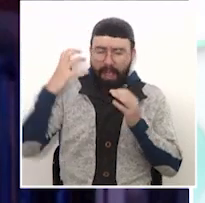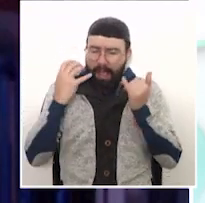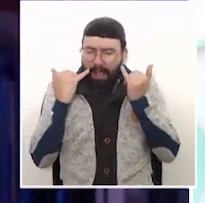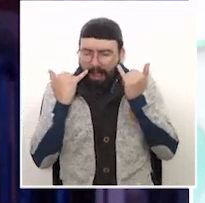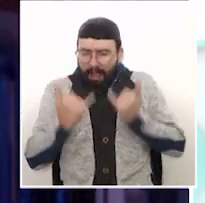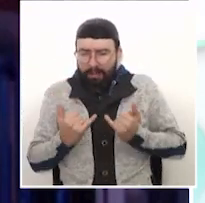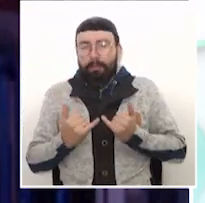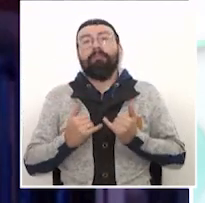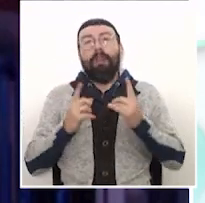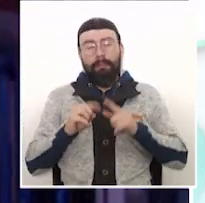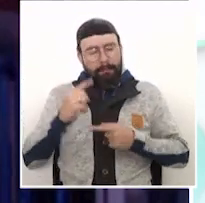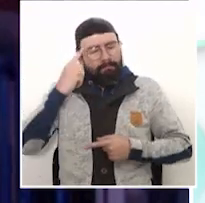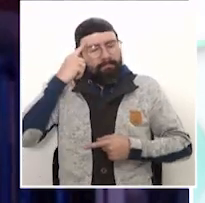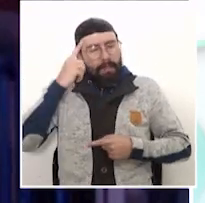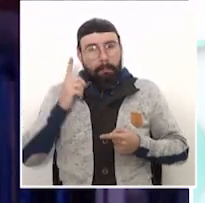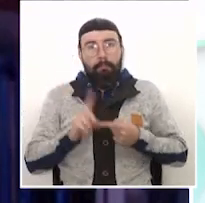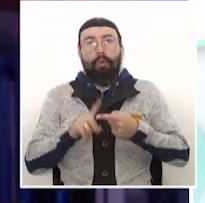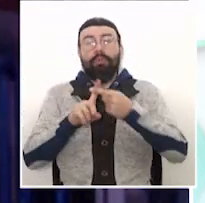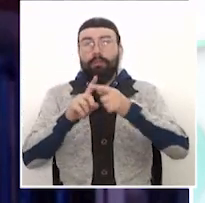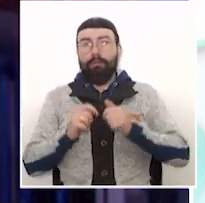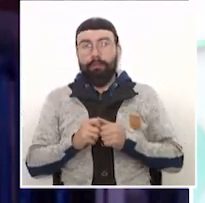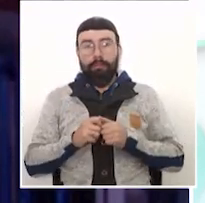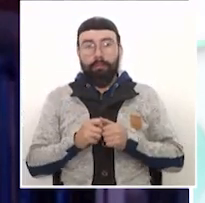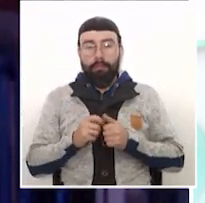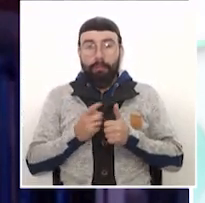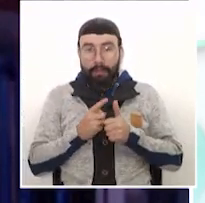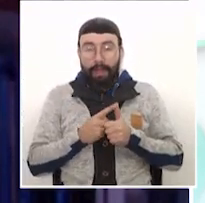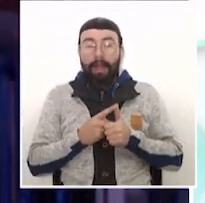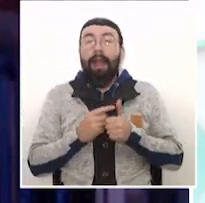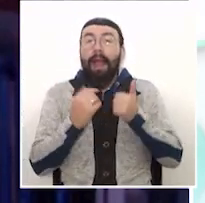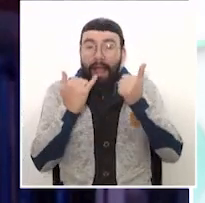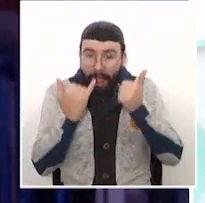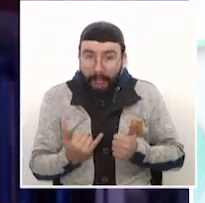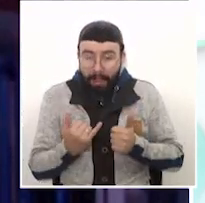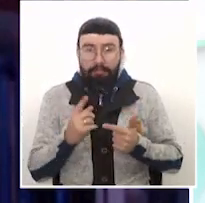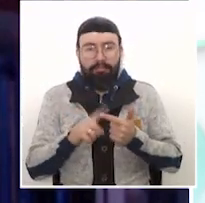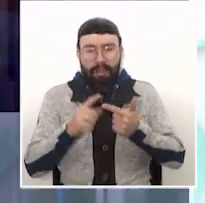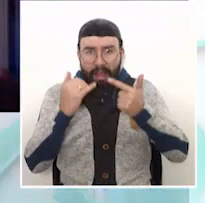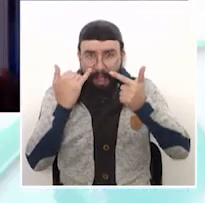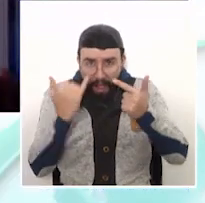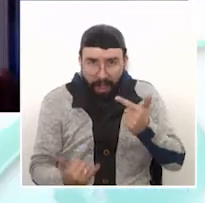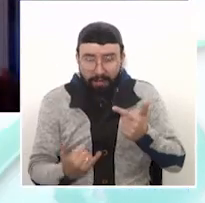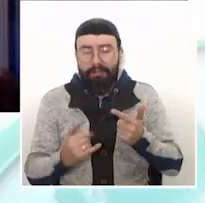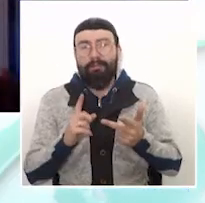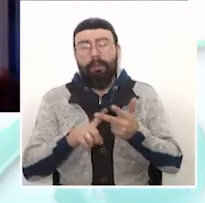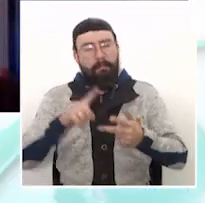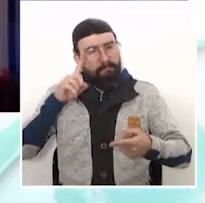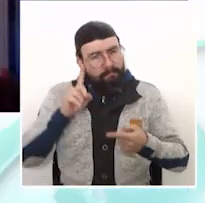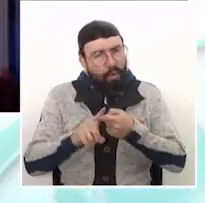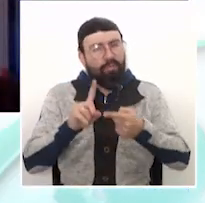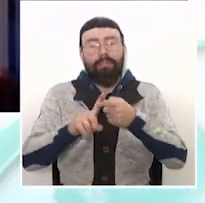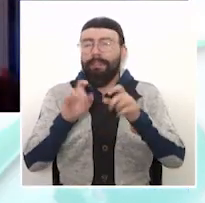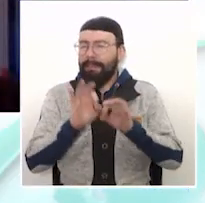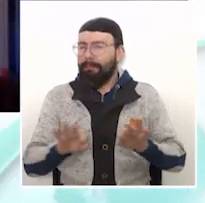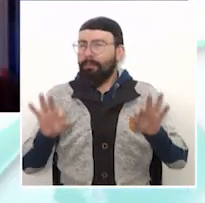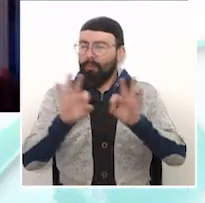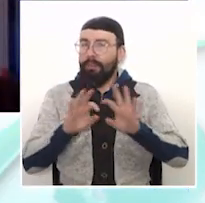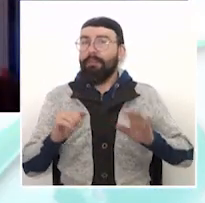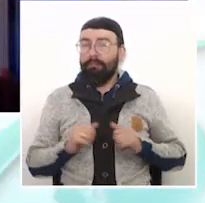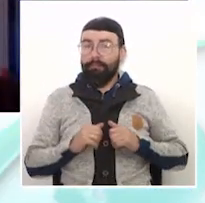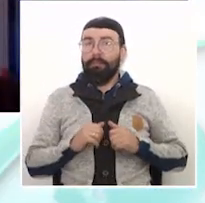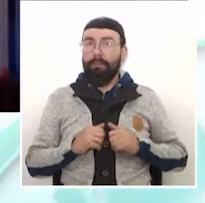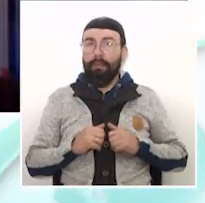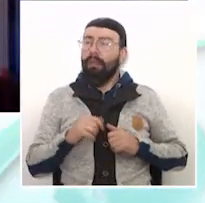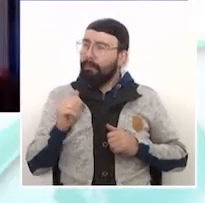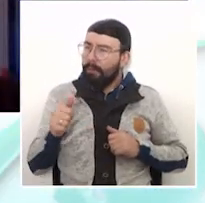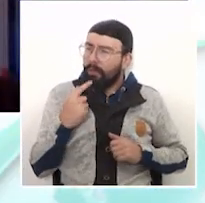en lo positivo. Son en esas tres, en el aquí, en el ahora y en lo positivo. Es de cuestión de dedicarse, dedicarse. Ya se le digo a la gente, póngase